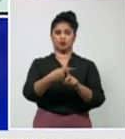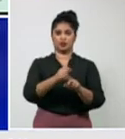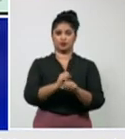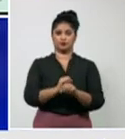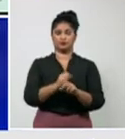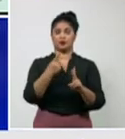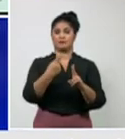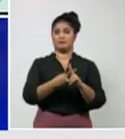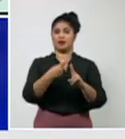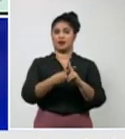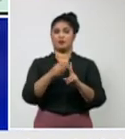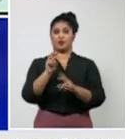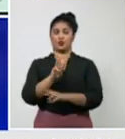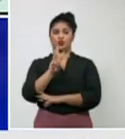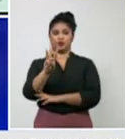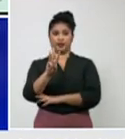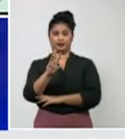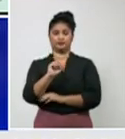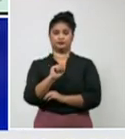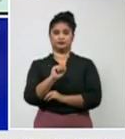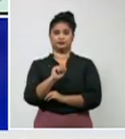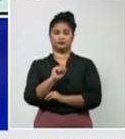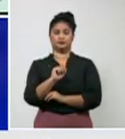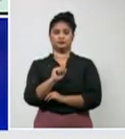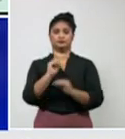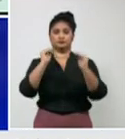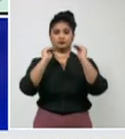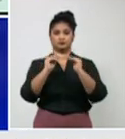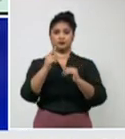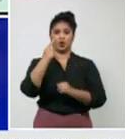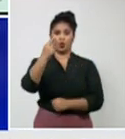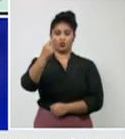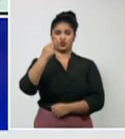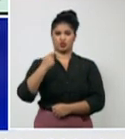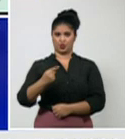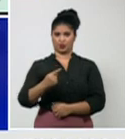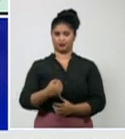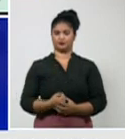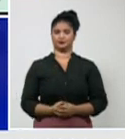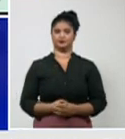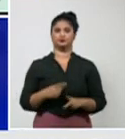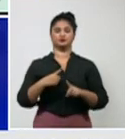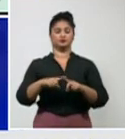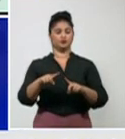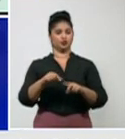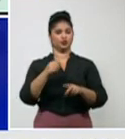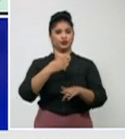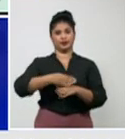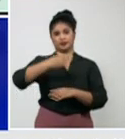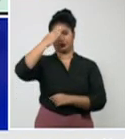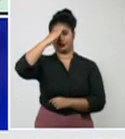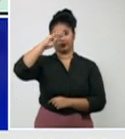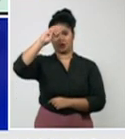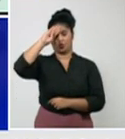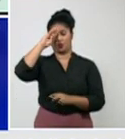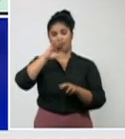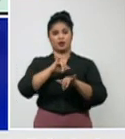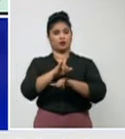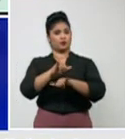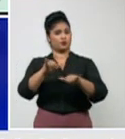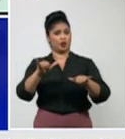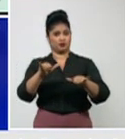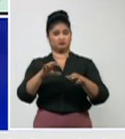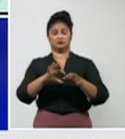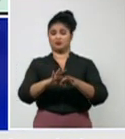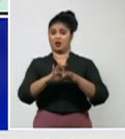3, Guisa 1 y Bartolomé Mazó 1. Santiago de Cuba también con una cifra elevada,